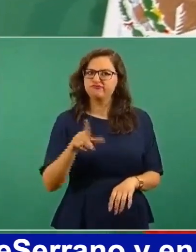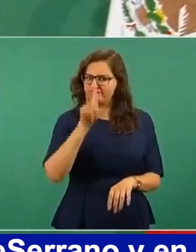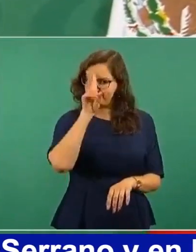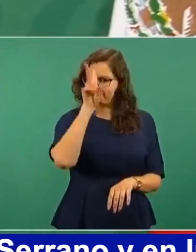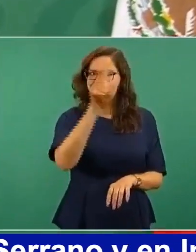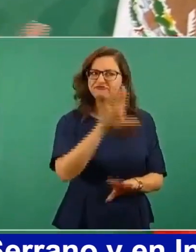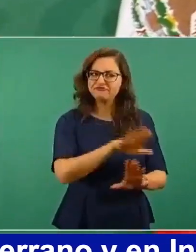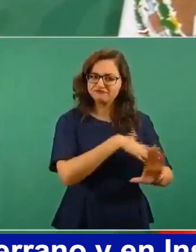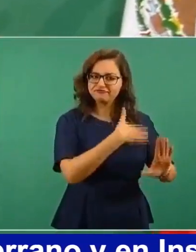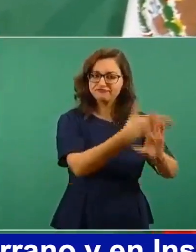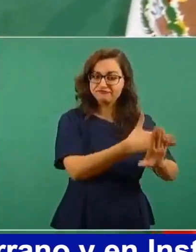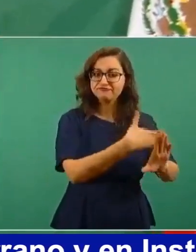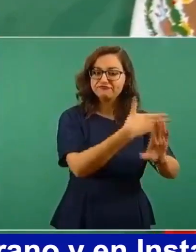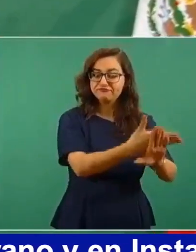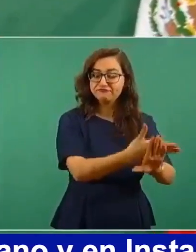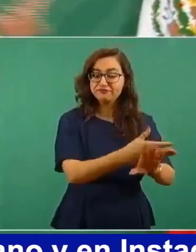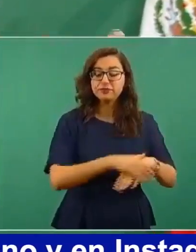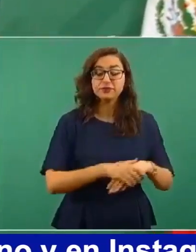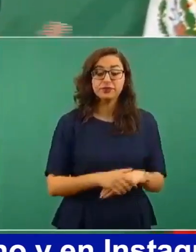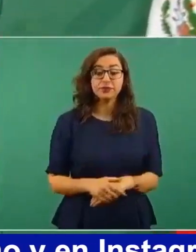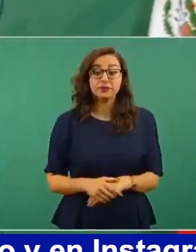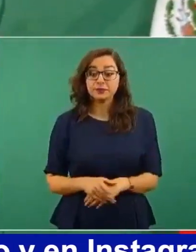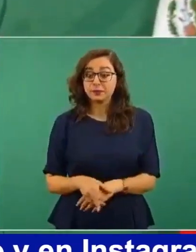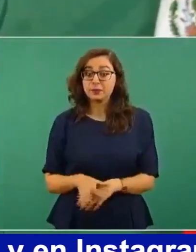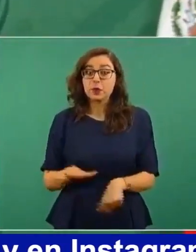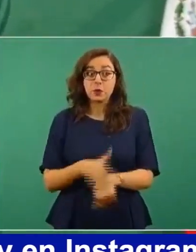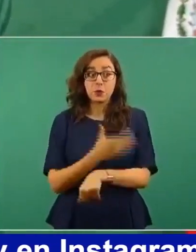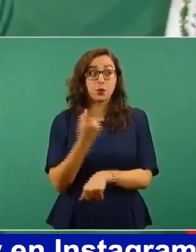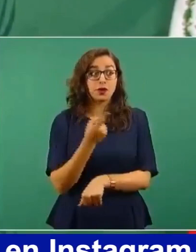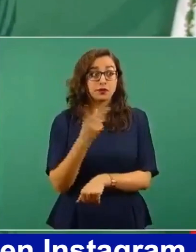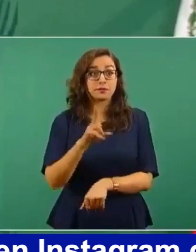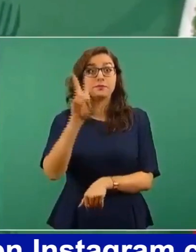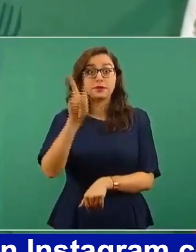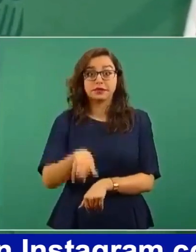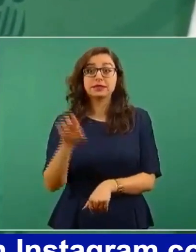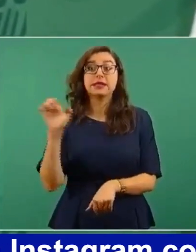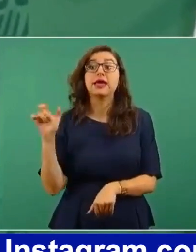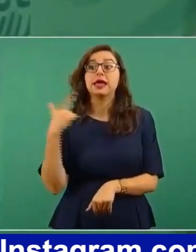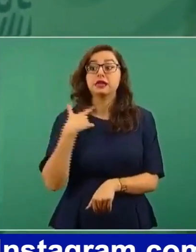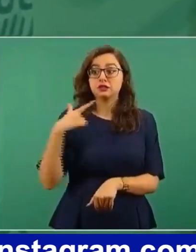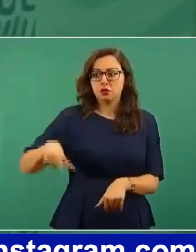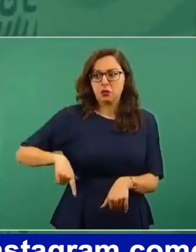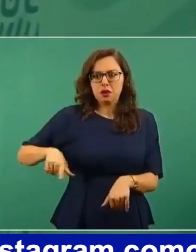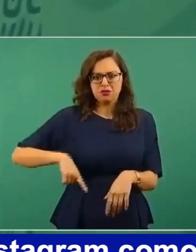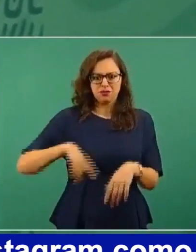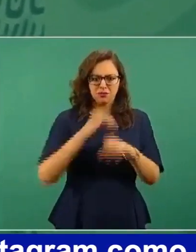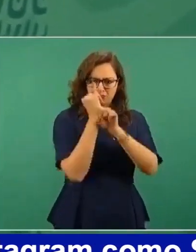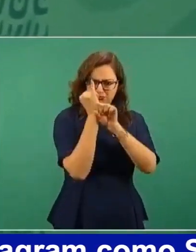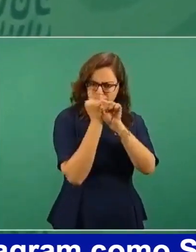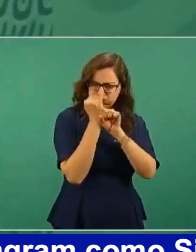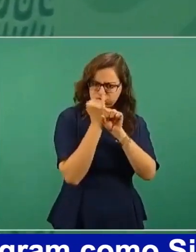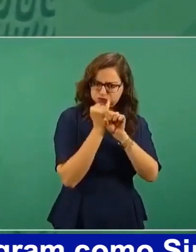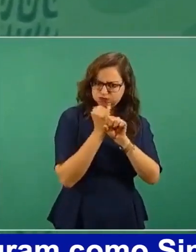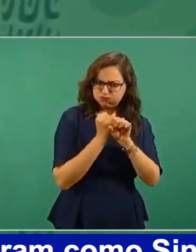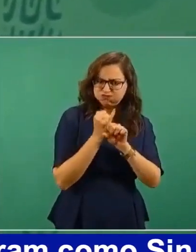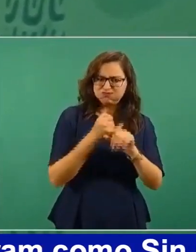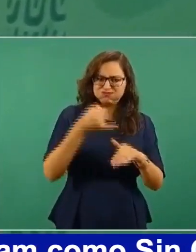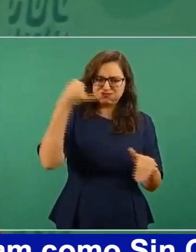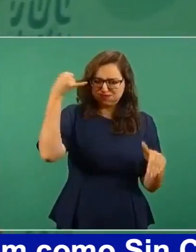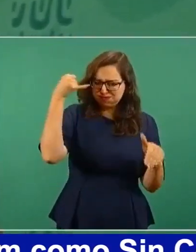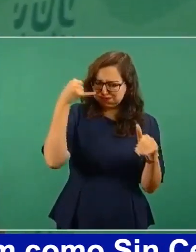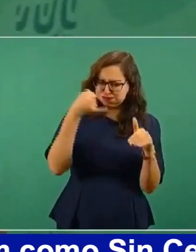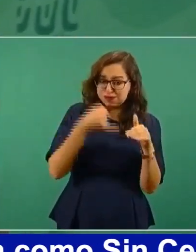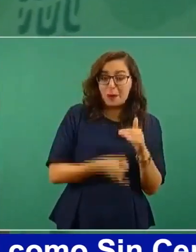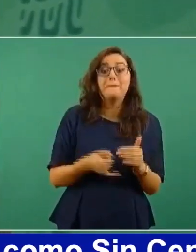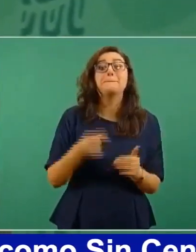elementos, o sea, sí fue una investigación, como tú lo mencionas, sí, de más